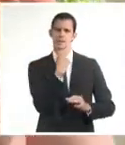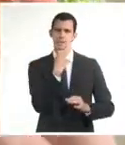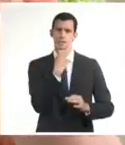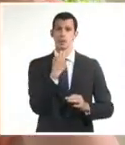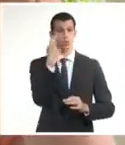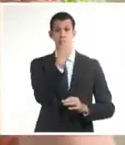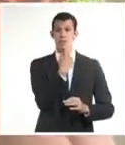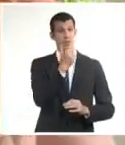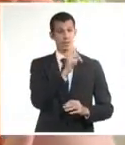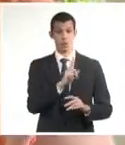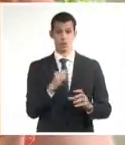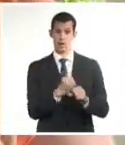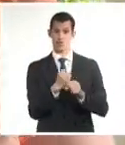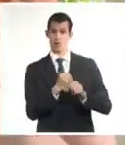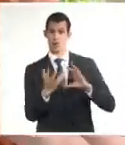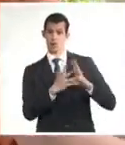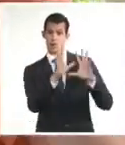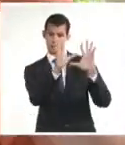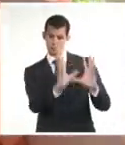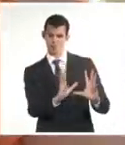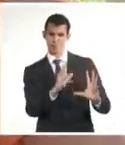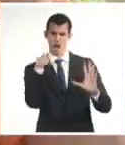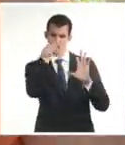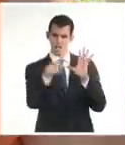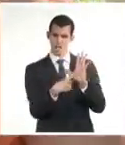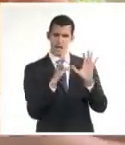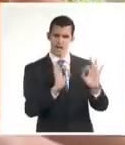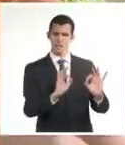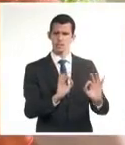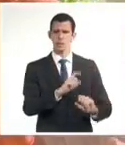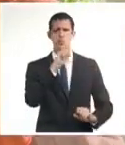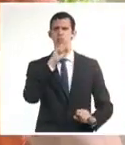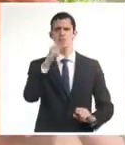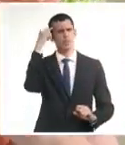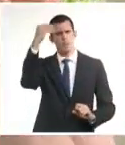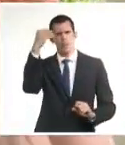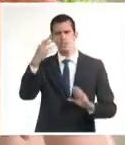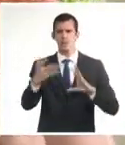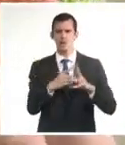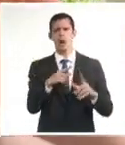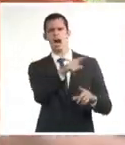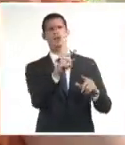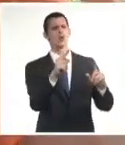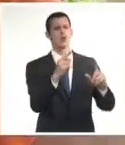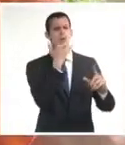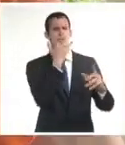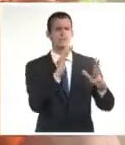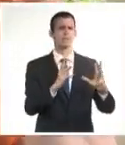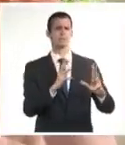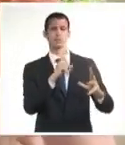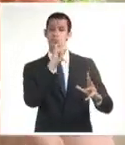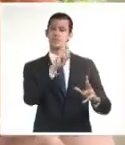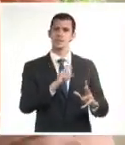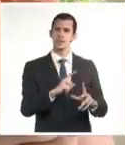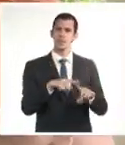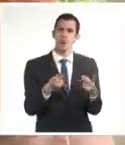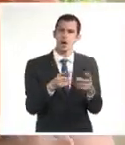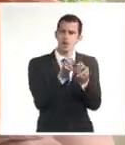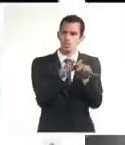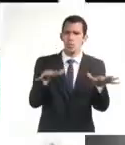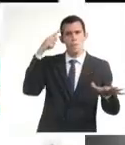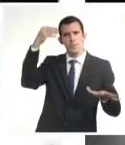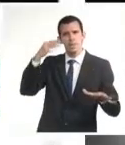radical, de persona armoniosa, de persona que no muere con un pensamiento atemporal porque es humanista, porque es universal, y esa persona